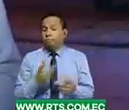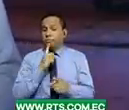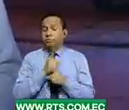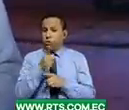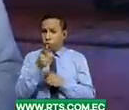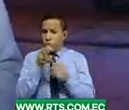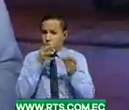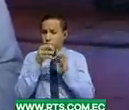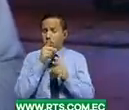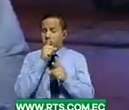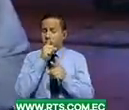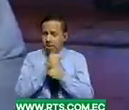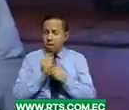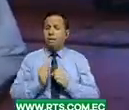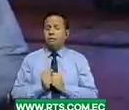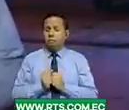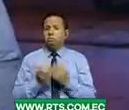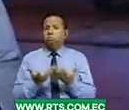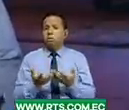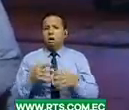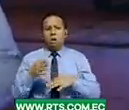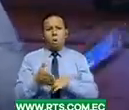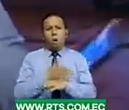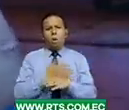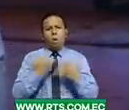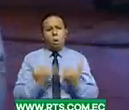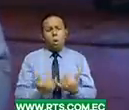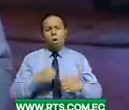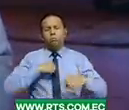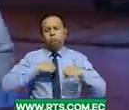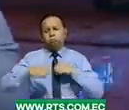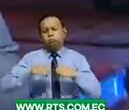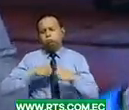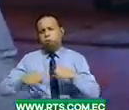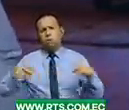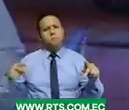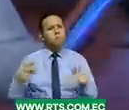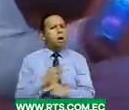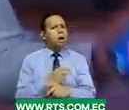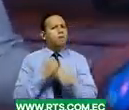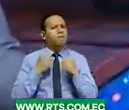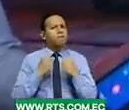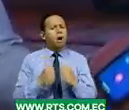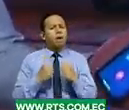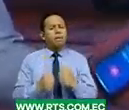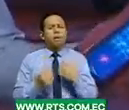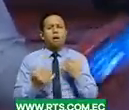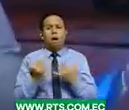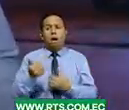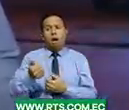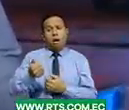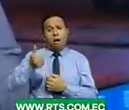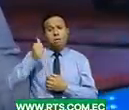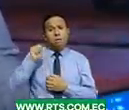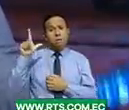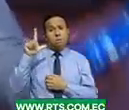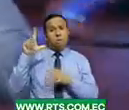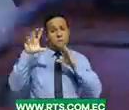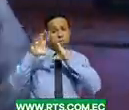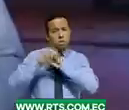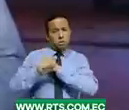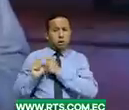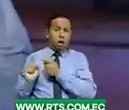lo dijiste, Annalí, pues una jornada violenta es la que se pudo vivir desde la noche de lunes hasta